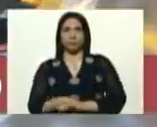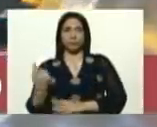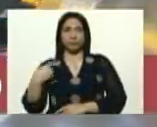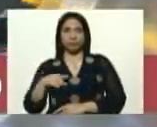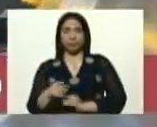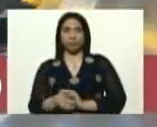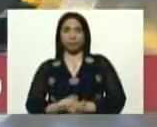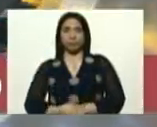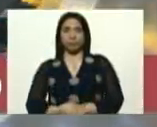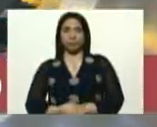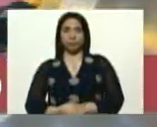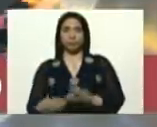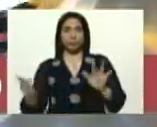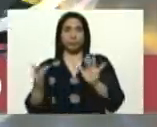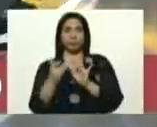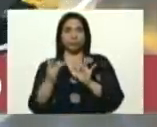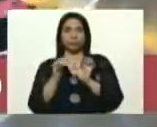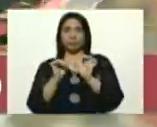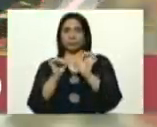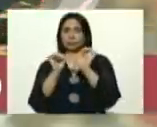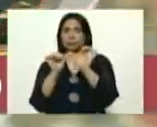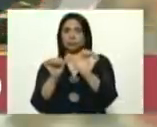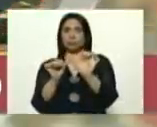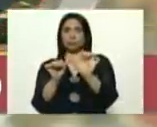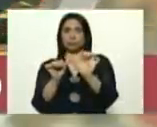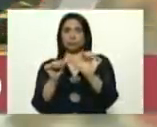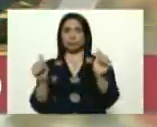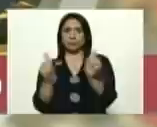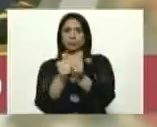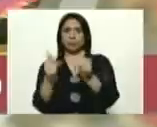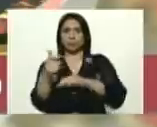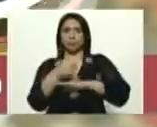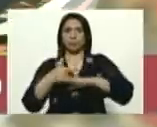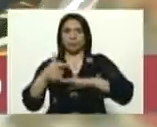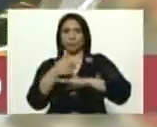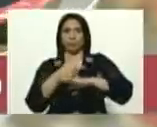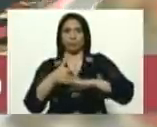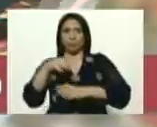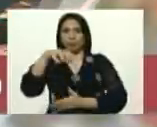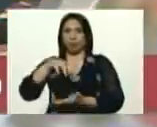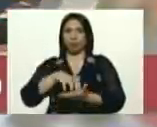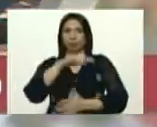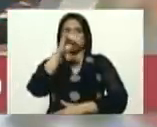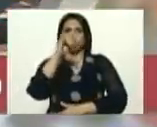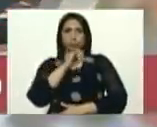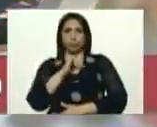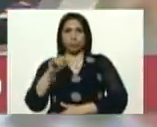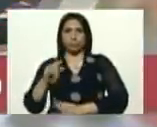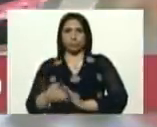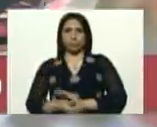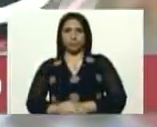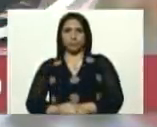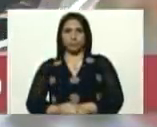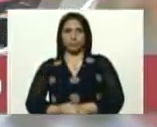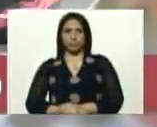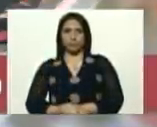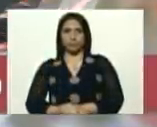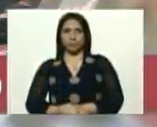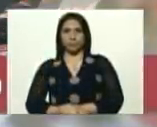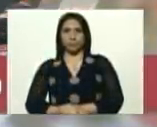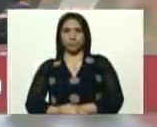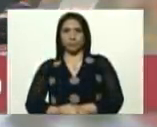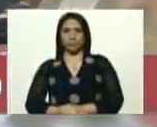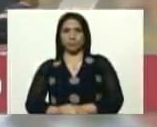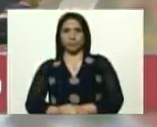un contacto permanente con el gobernador del estado Zulia, Omar Prieto, con